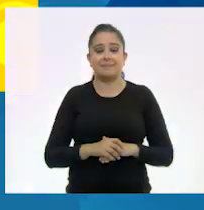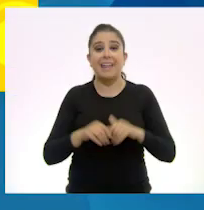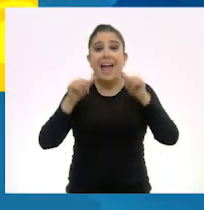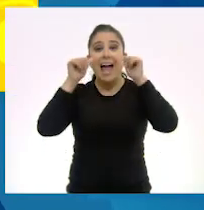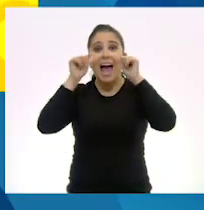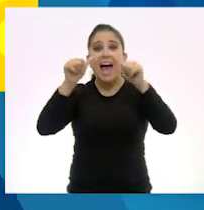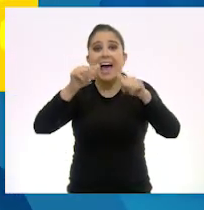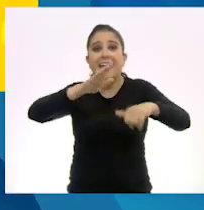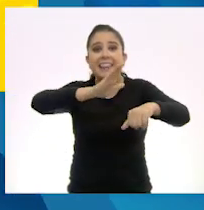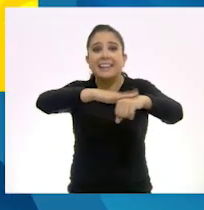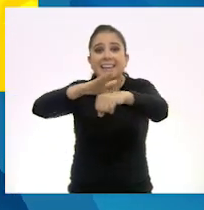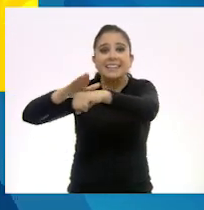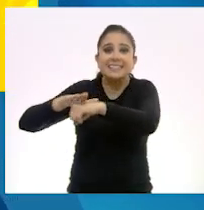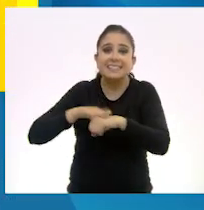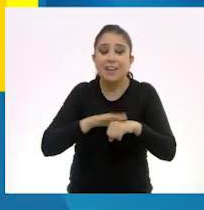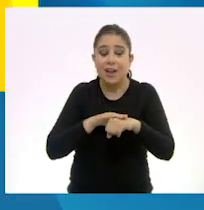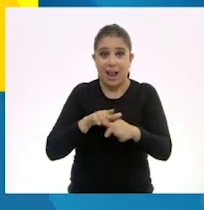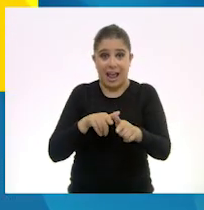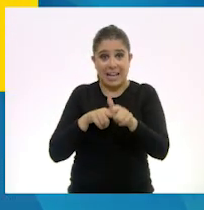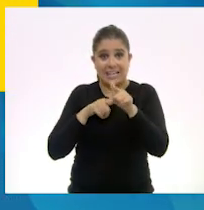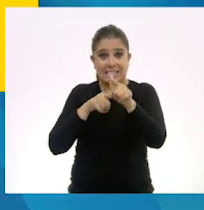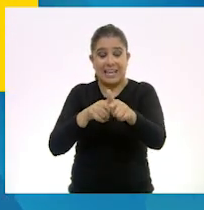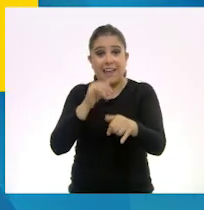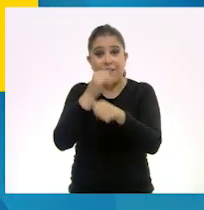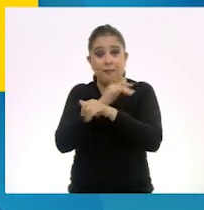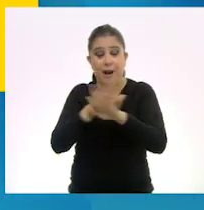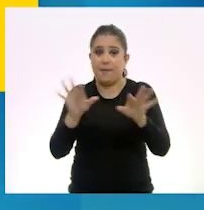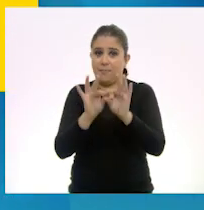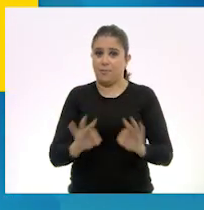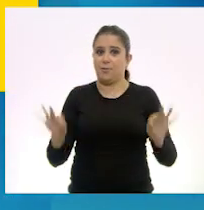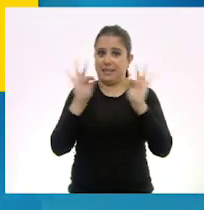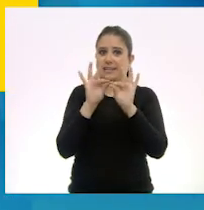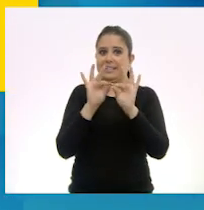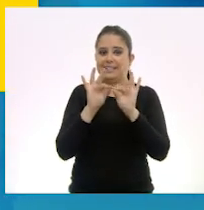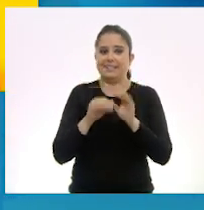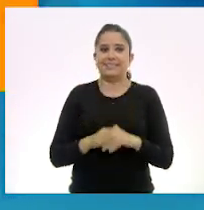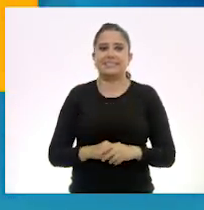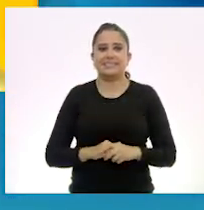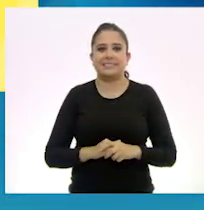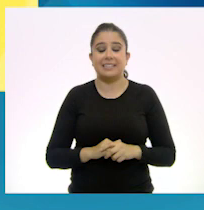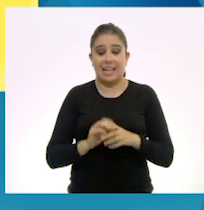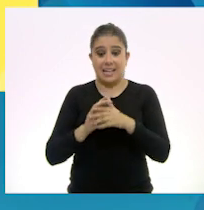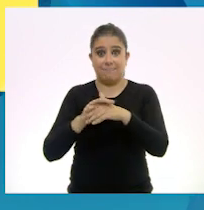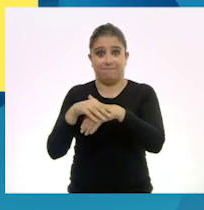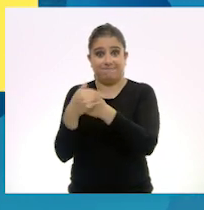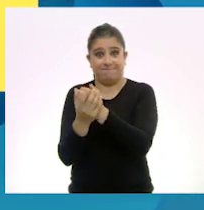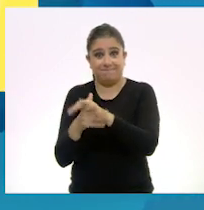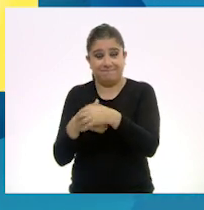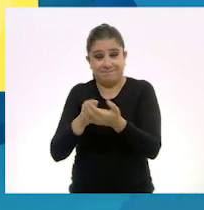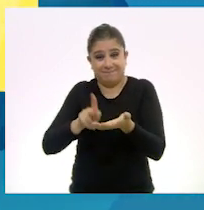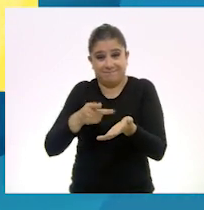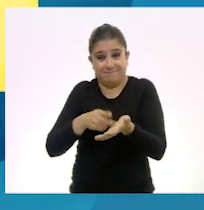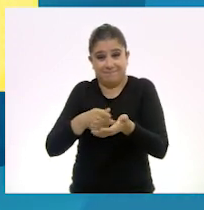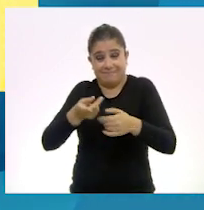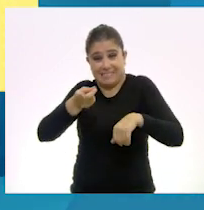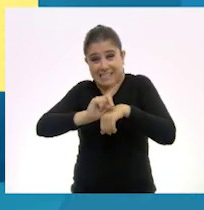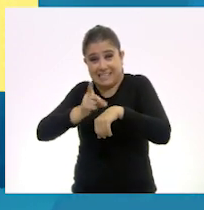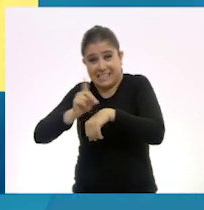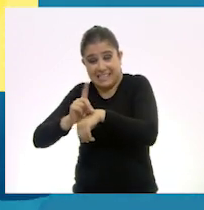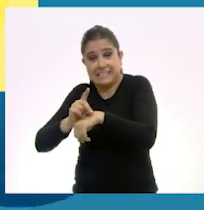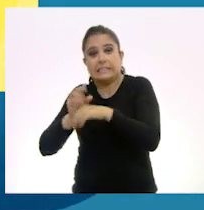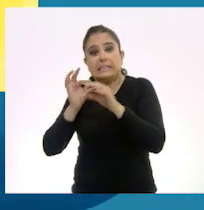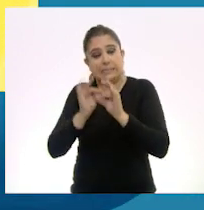¡Atención! ¡Atención! A continuación, información importante. Lavarnos las manos varias veces al día